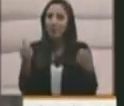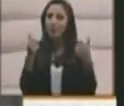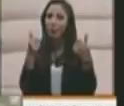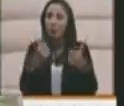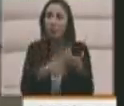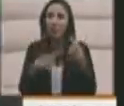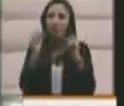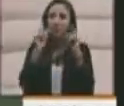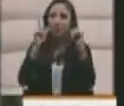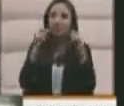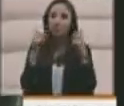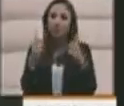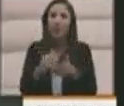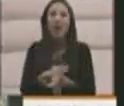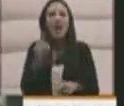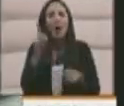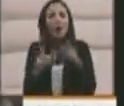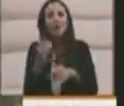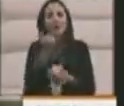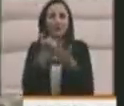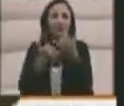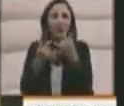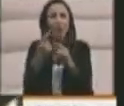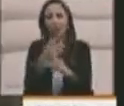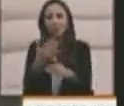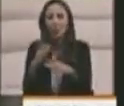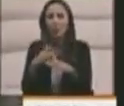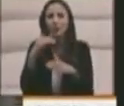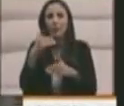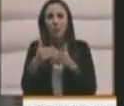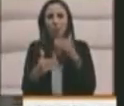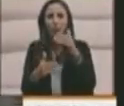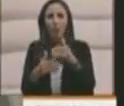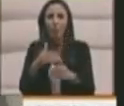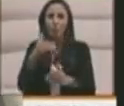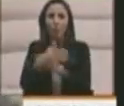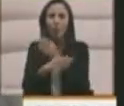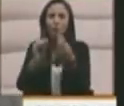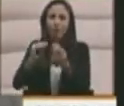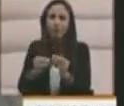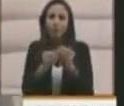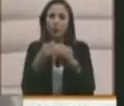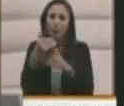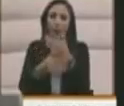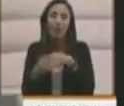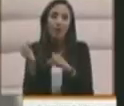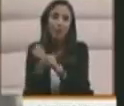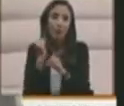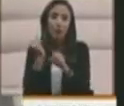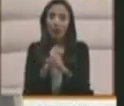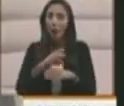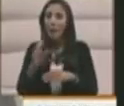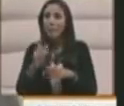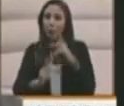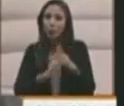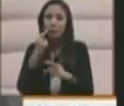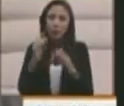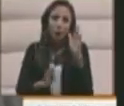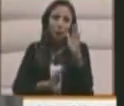increíble, o sea, hay algunos errores, pero bueno, ahí estamos, hay que irlos corrigiendo. ¿Hay que trabajar, hay que producir? Sí, cómo no.